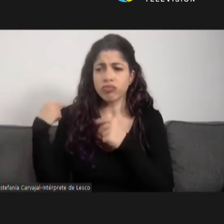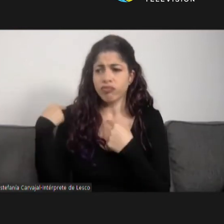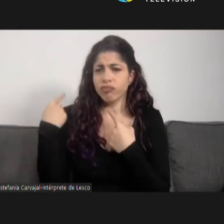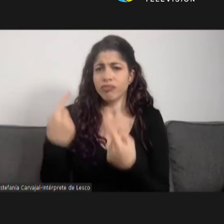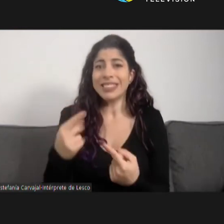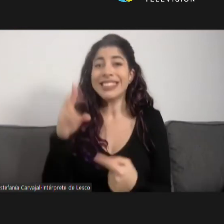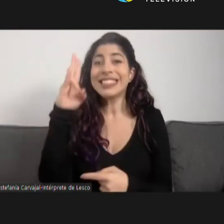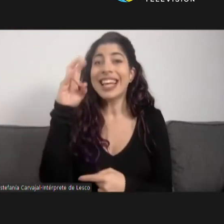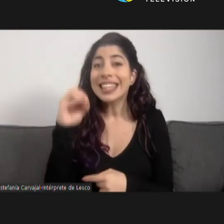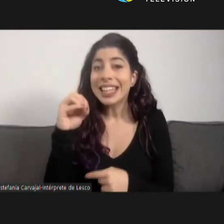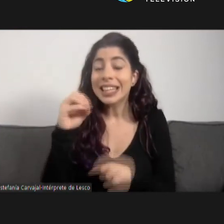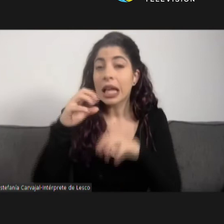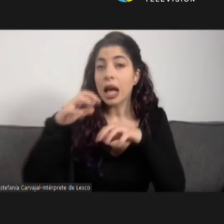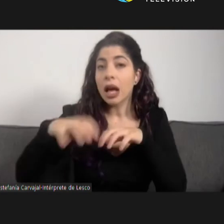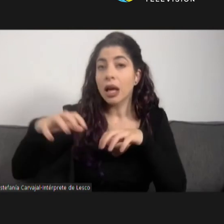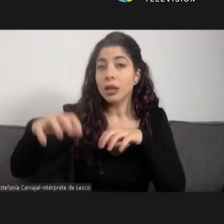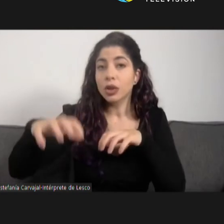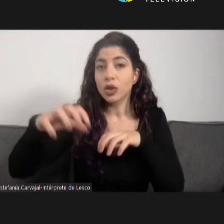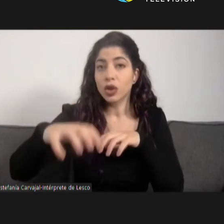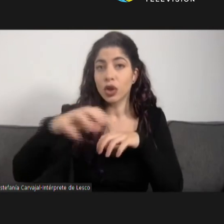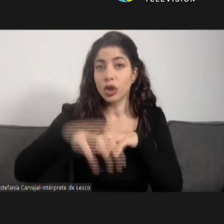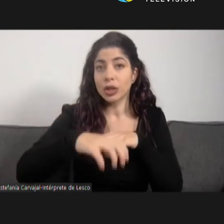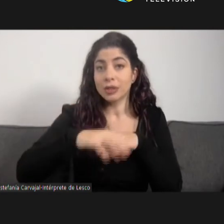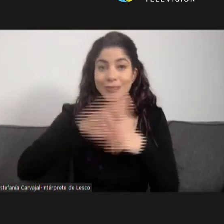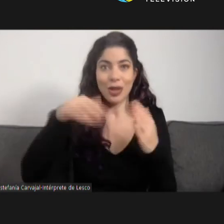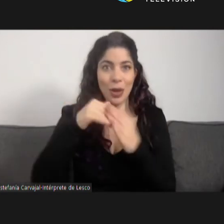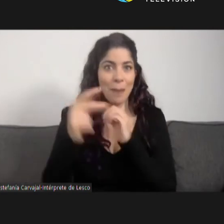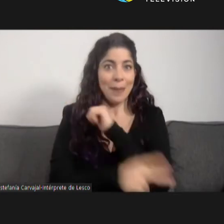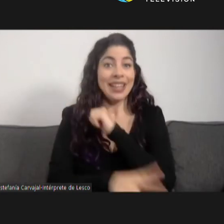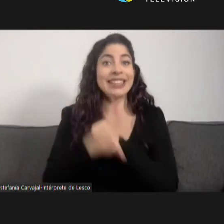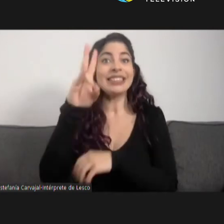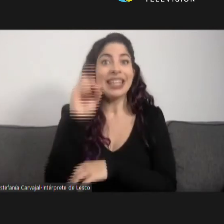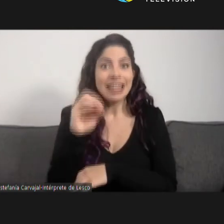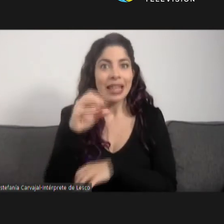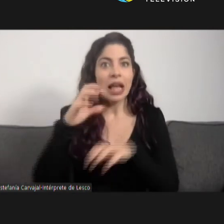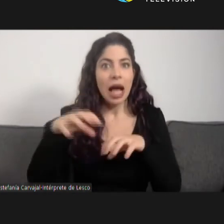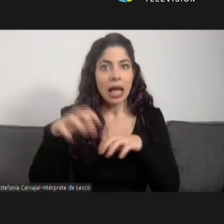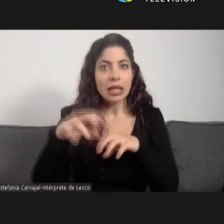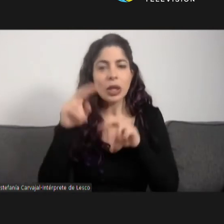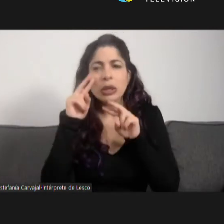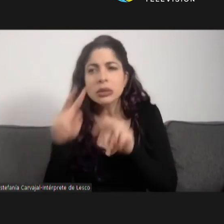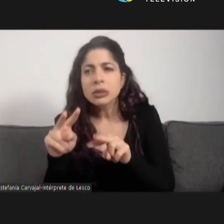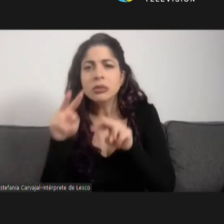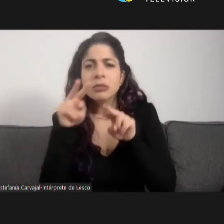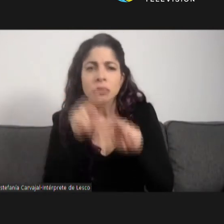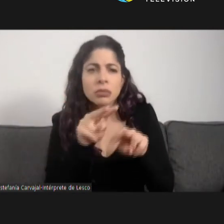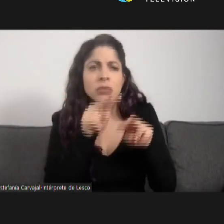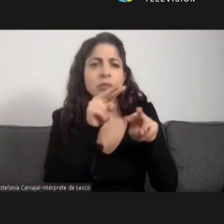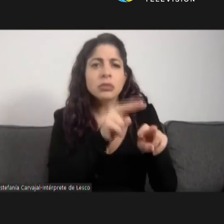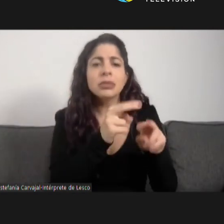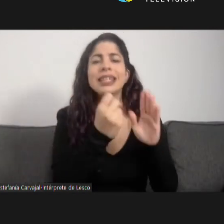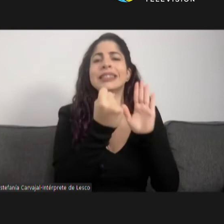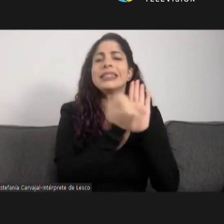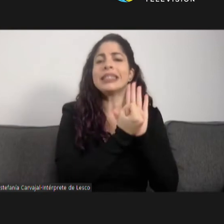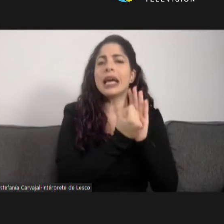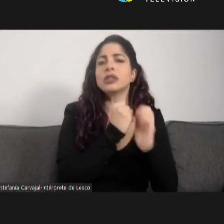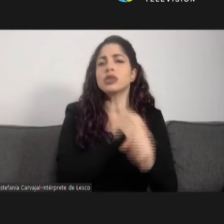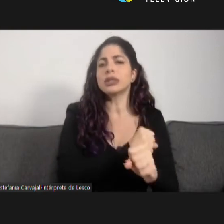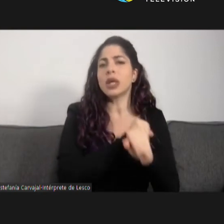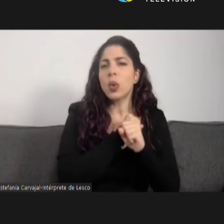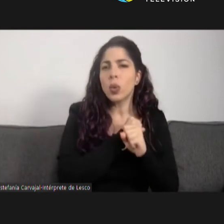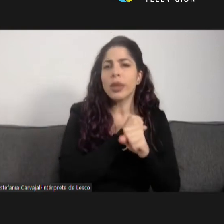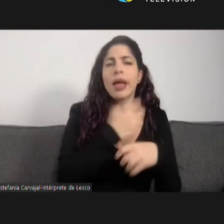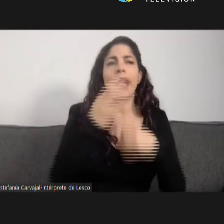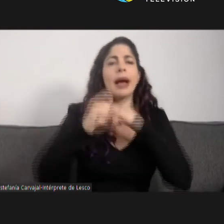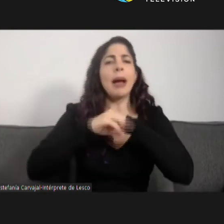70 cantones de todo el país viendo estos escenarios, sellos de seguridad en los comercios, campañas